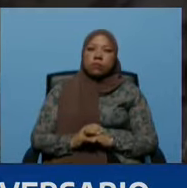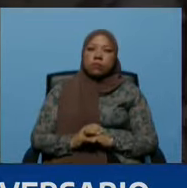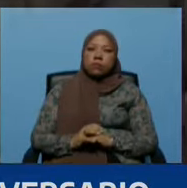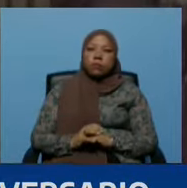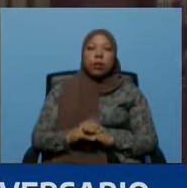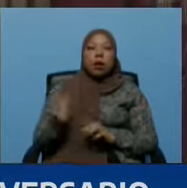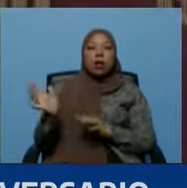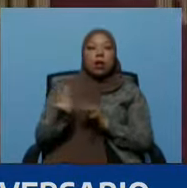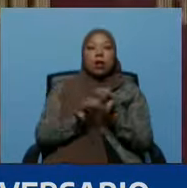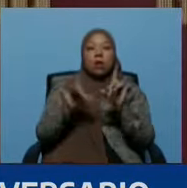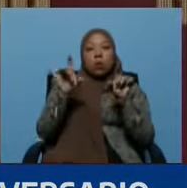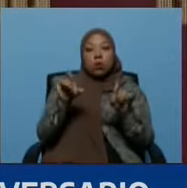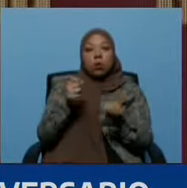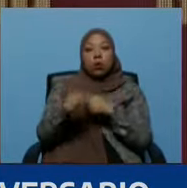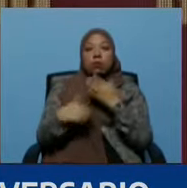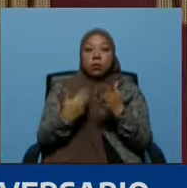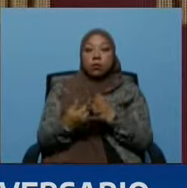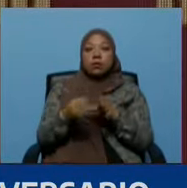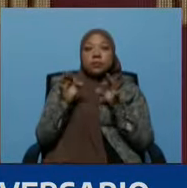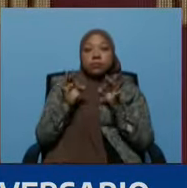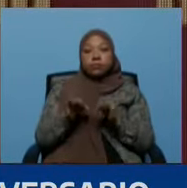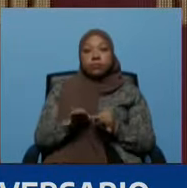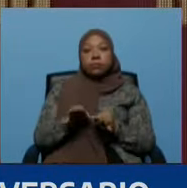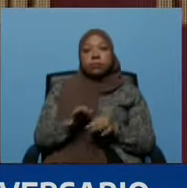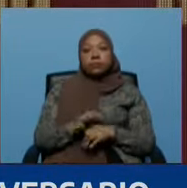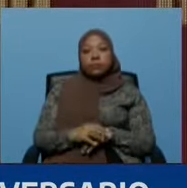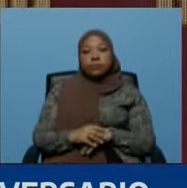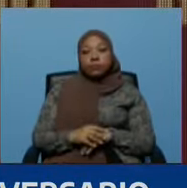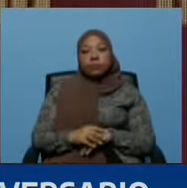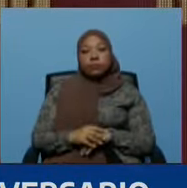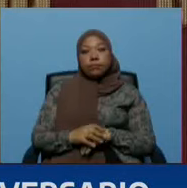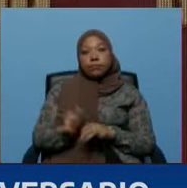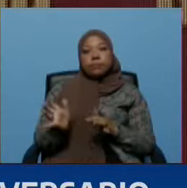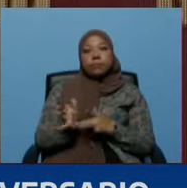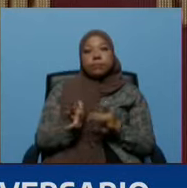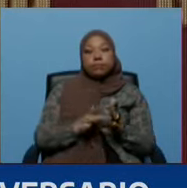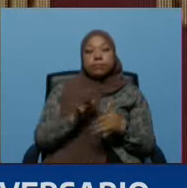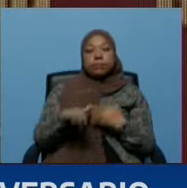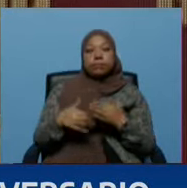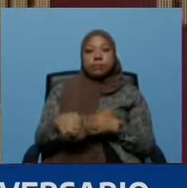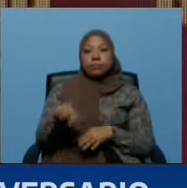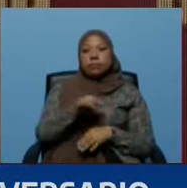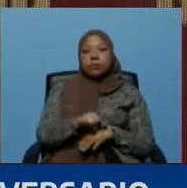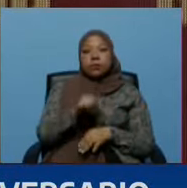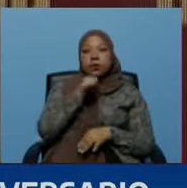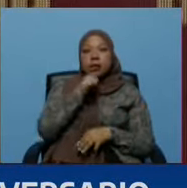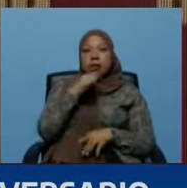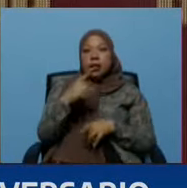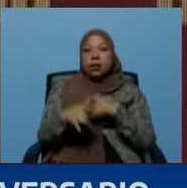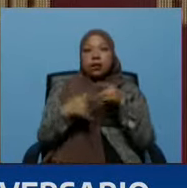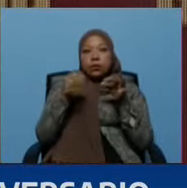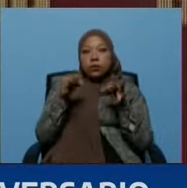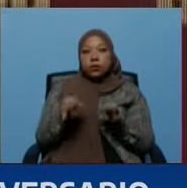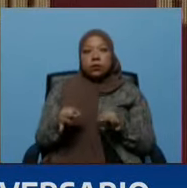como la gran prueba que estamos pasando ahora. Y el diablo utilizó todas sus